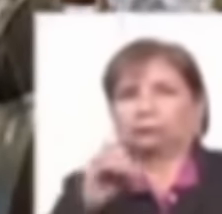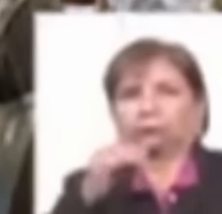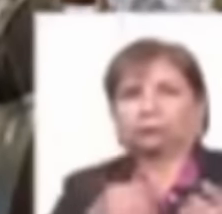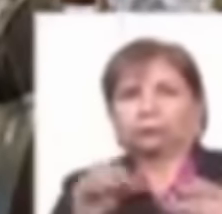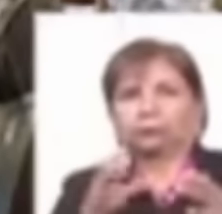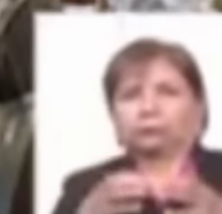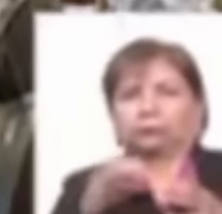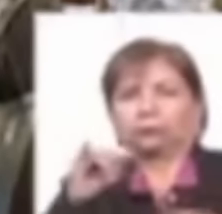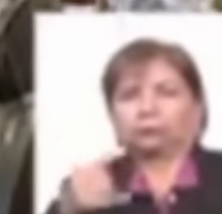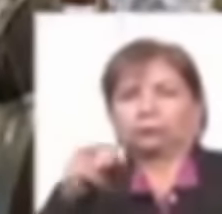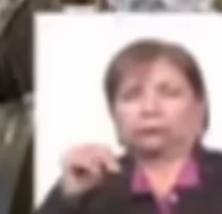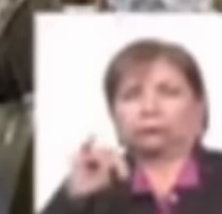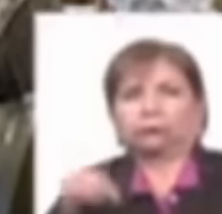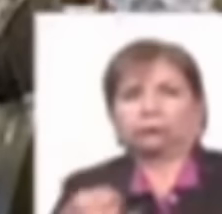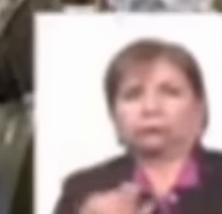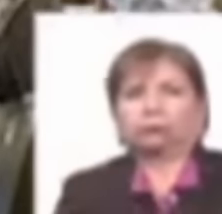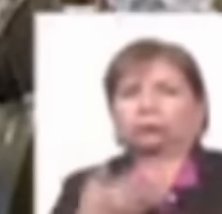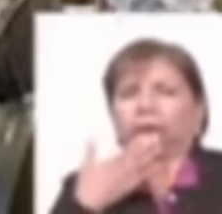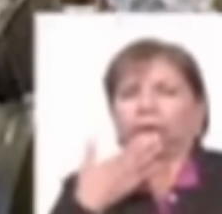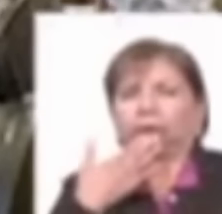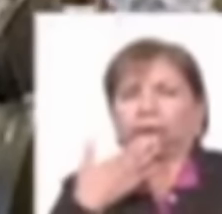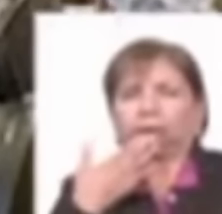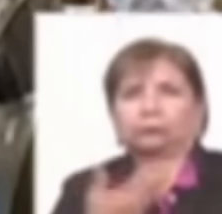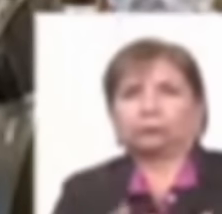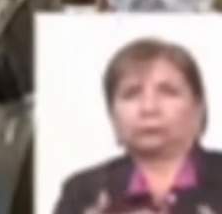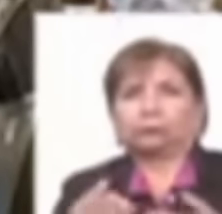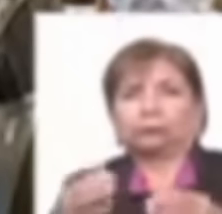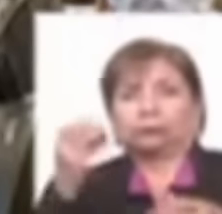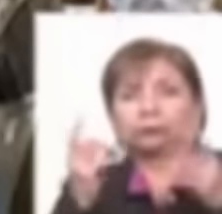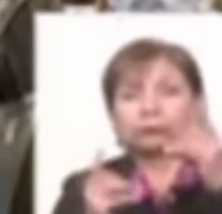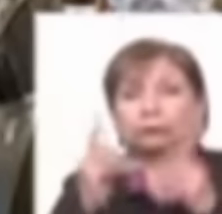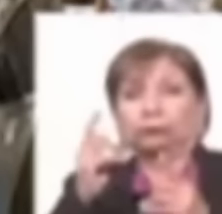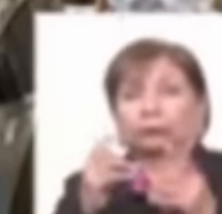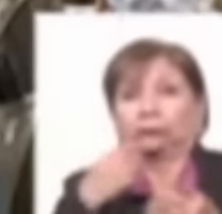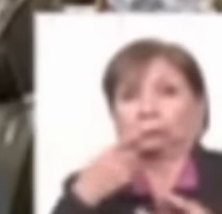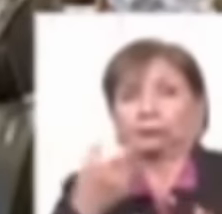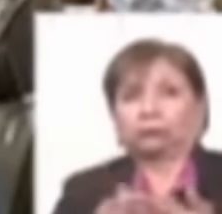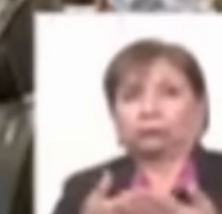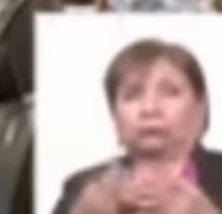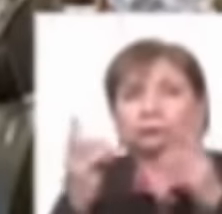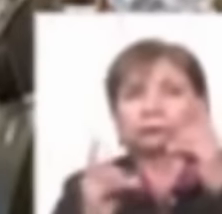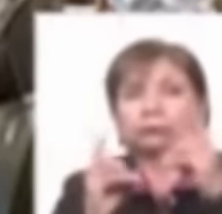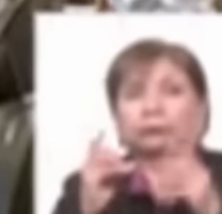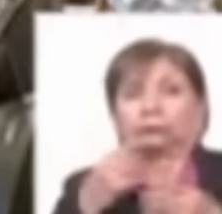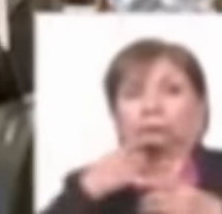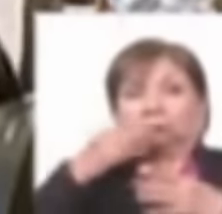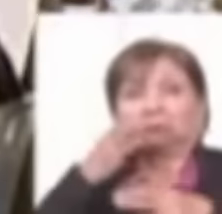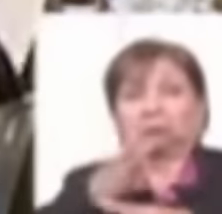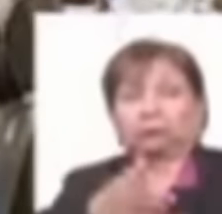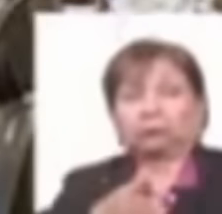Junta Nacional de Justicia quien, frente a la duda, como ellos manifiestan tener,